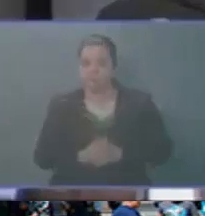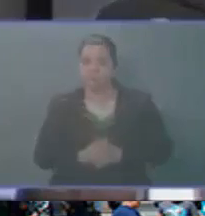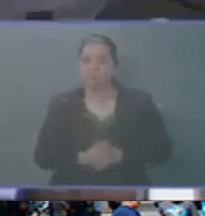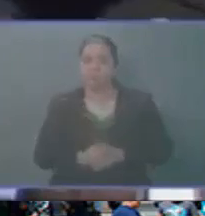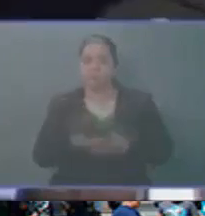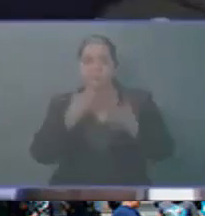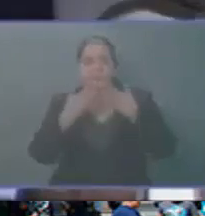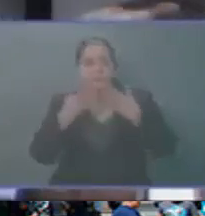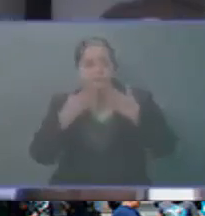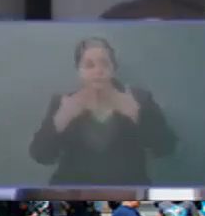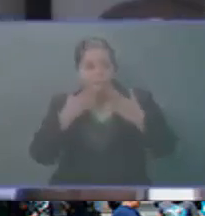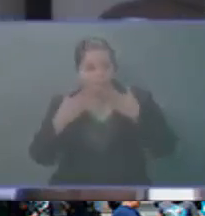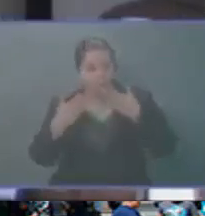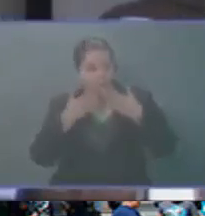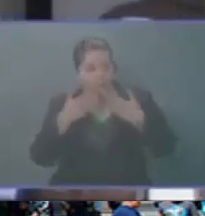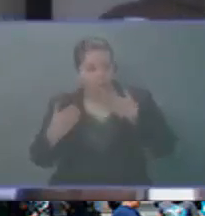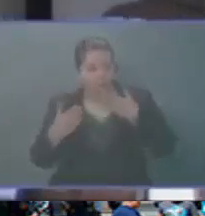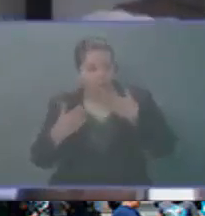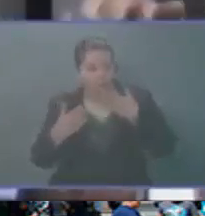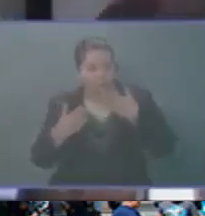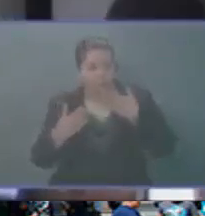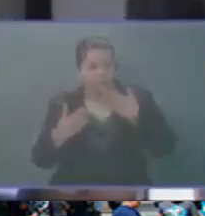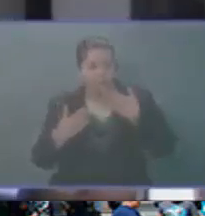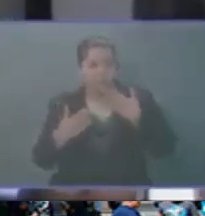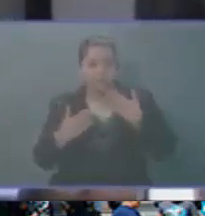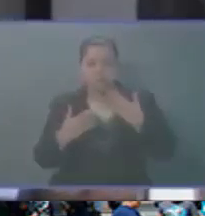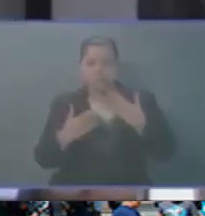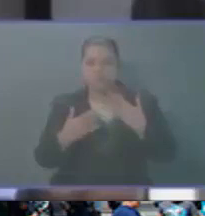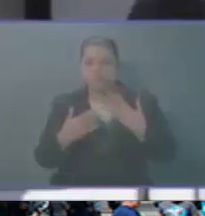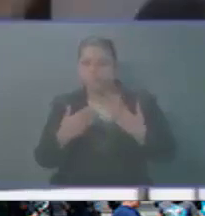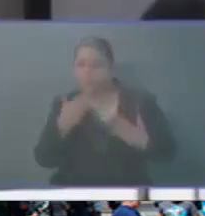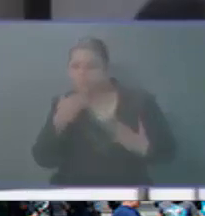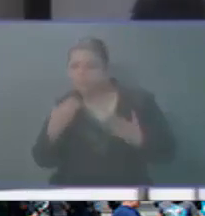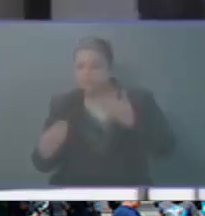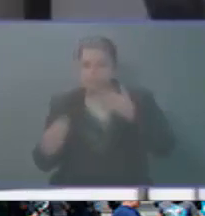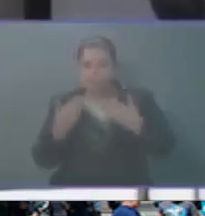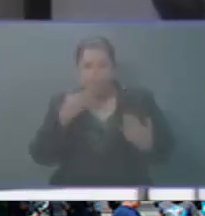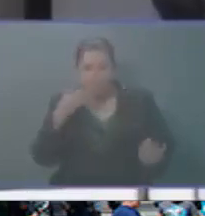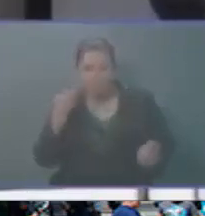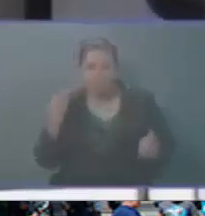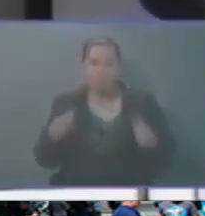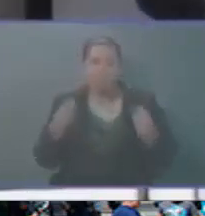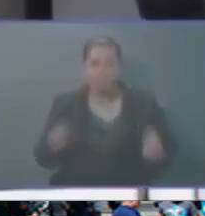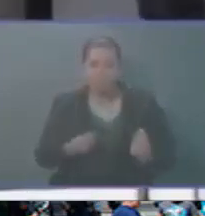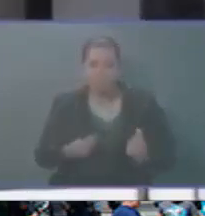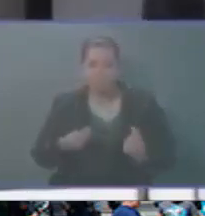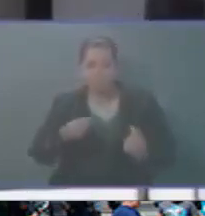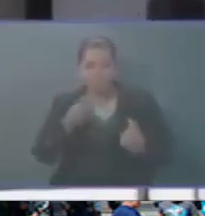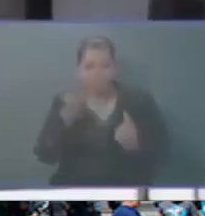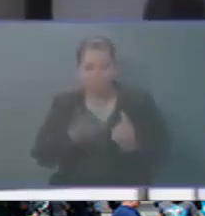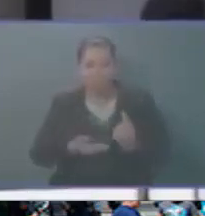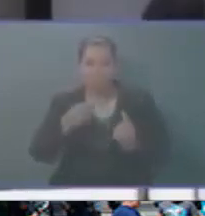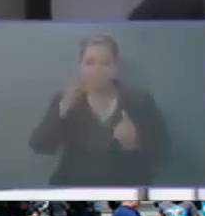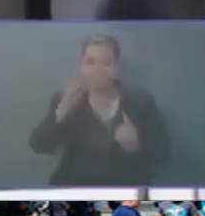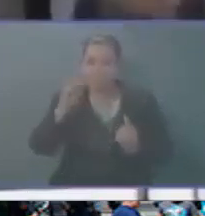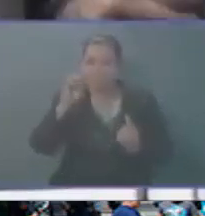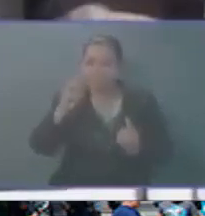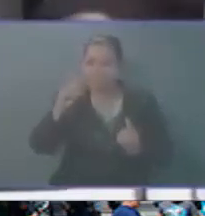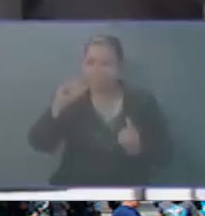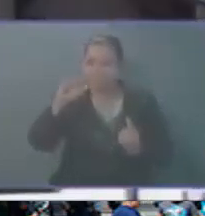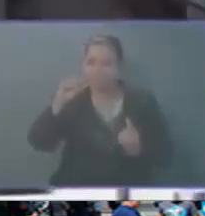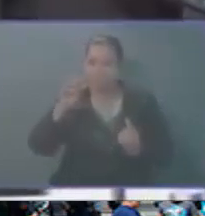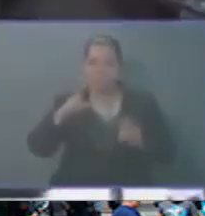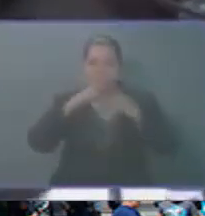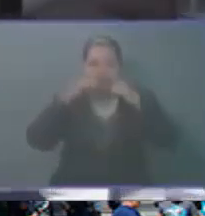describe la medida que la media media mediocridad perdón mediocridad no puedas con